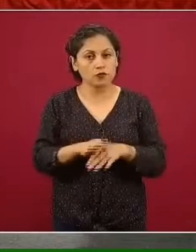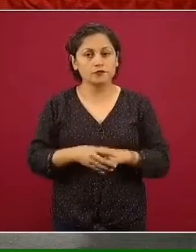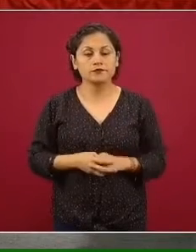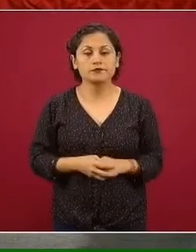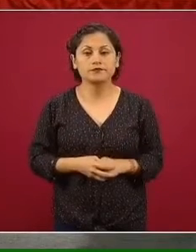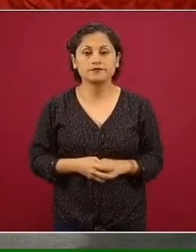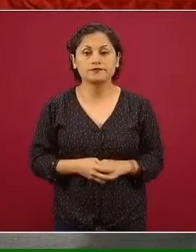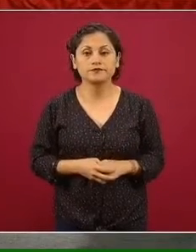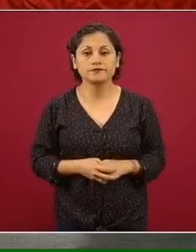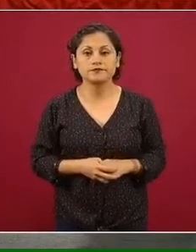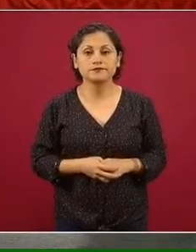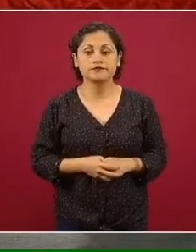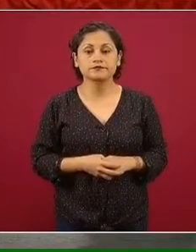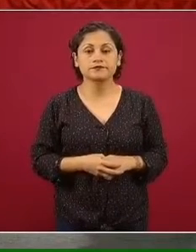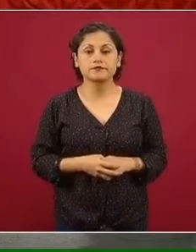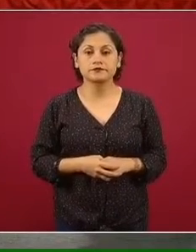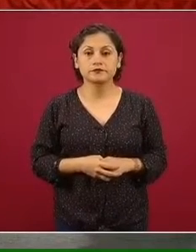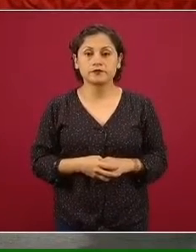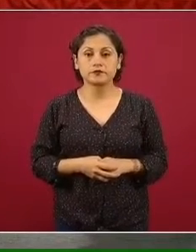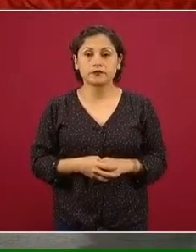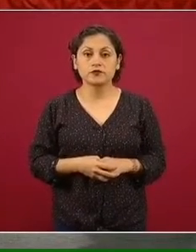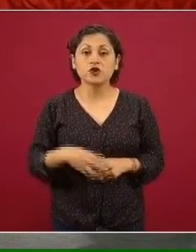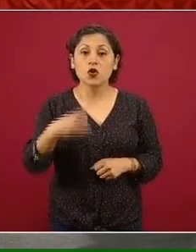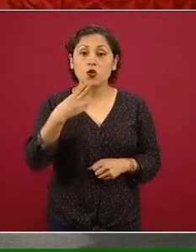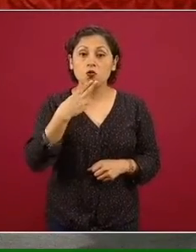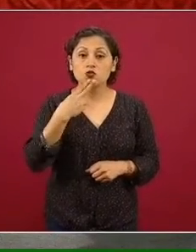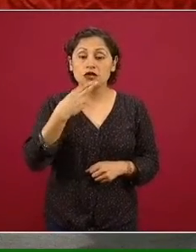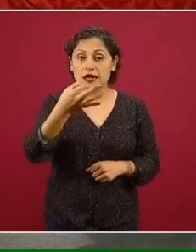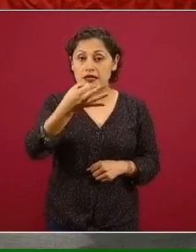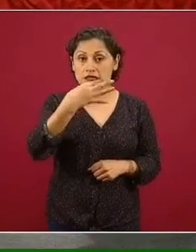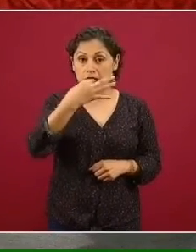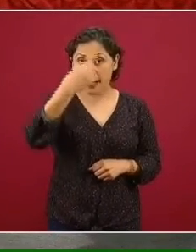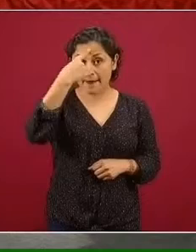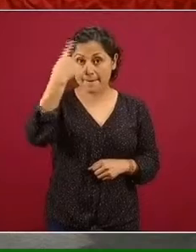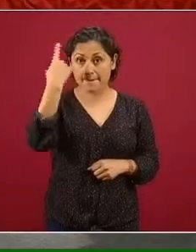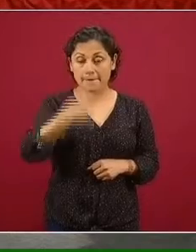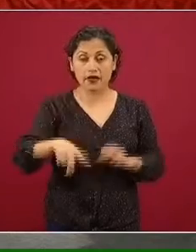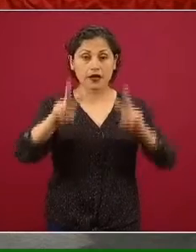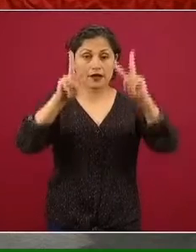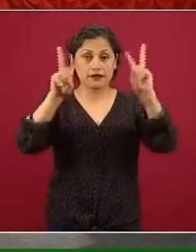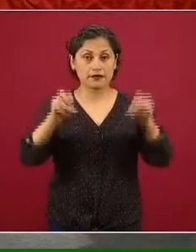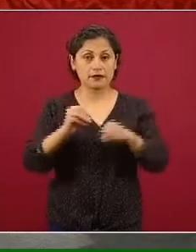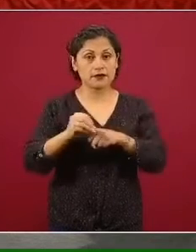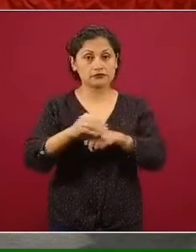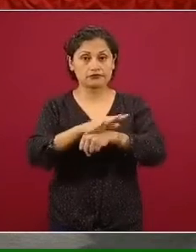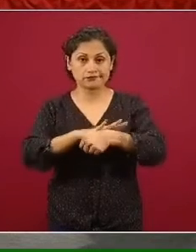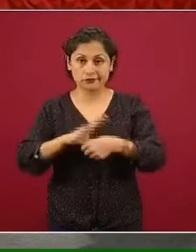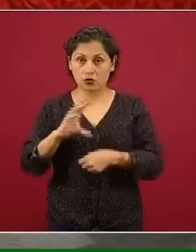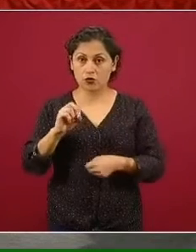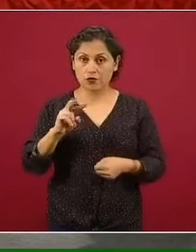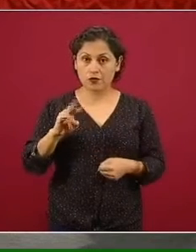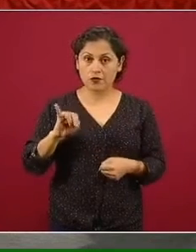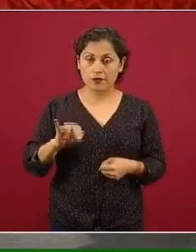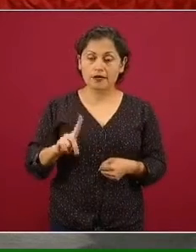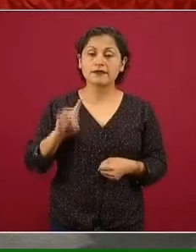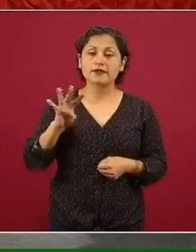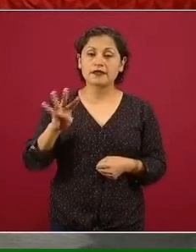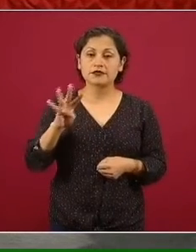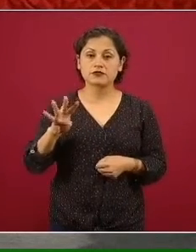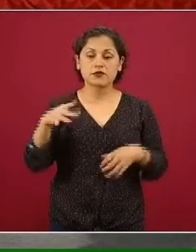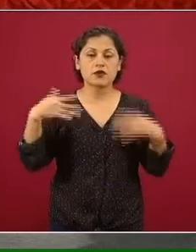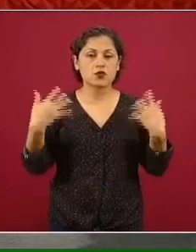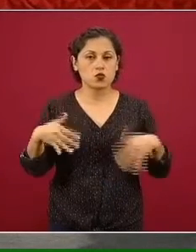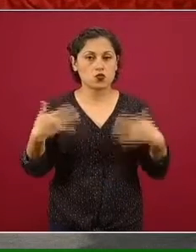de utilización de tratamientos farmacológicos para COVID-19, que es un tema que